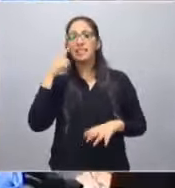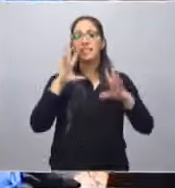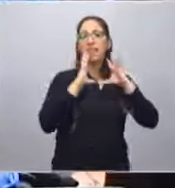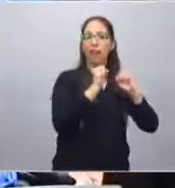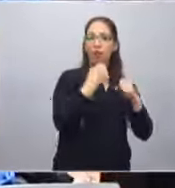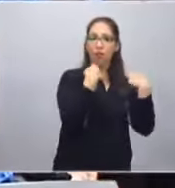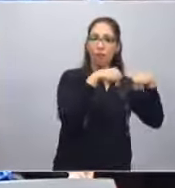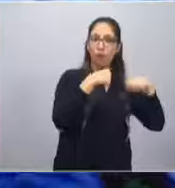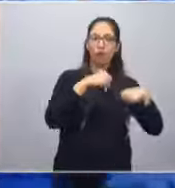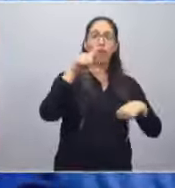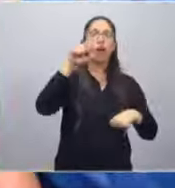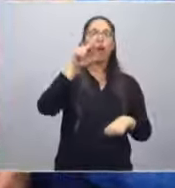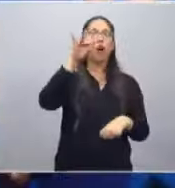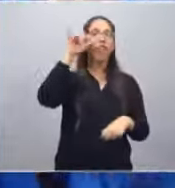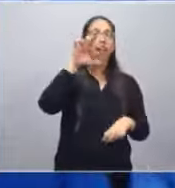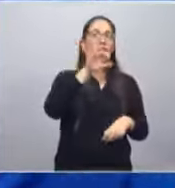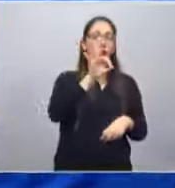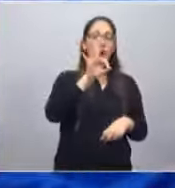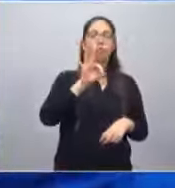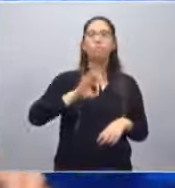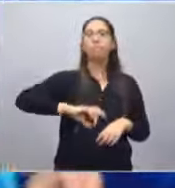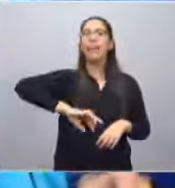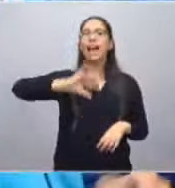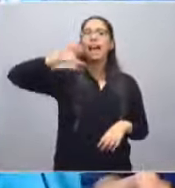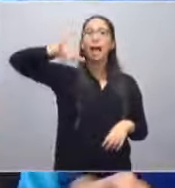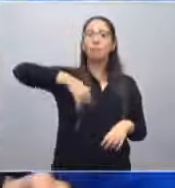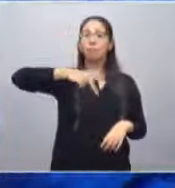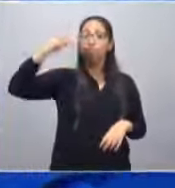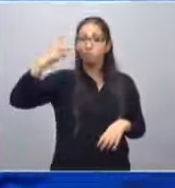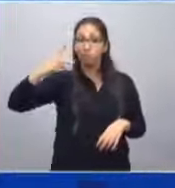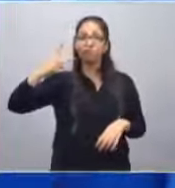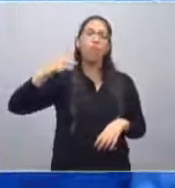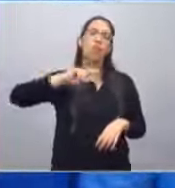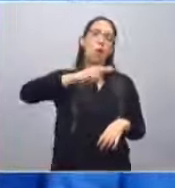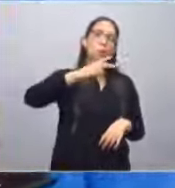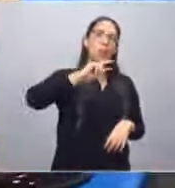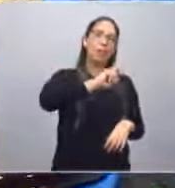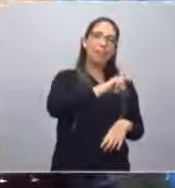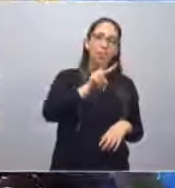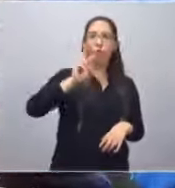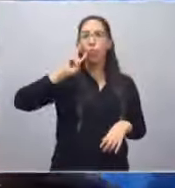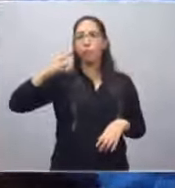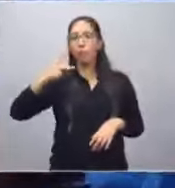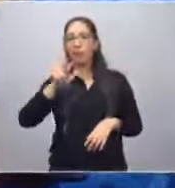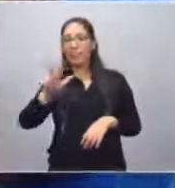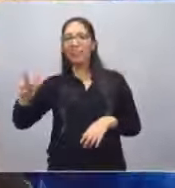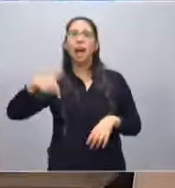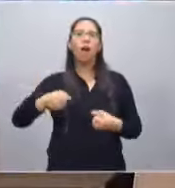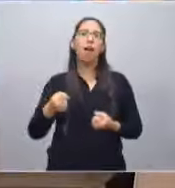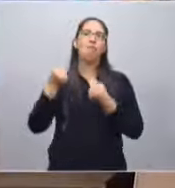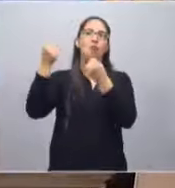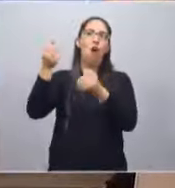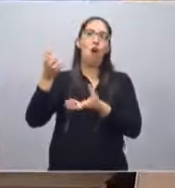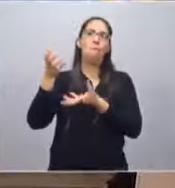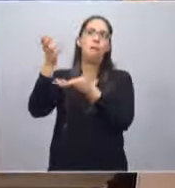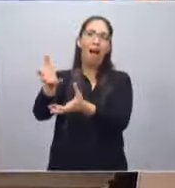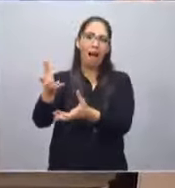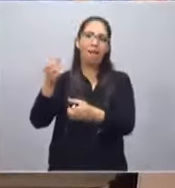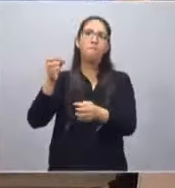Manuel Cordero los bicampeones 2022 y 2023 pero están recibiendo la copa por